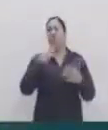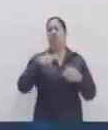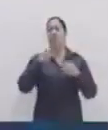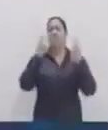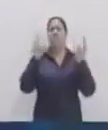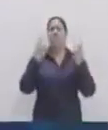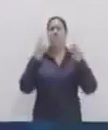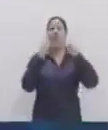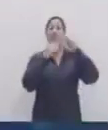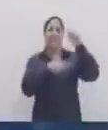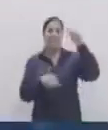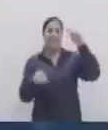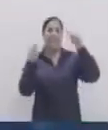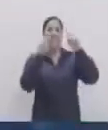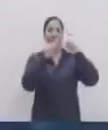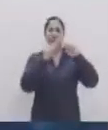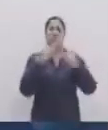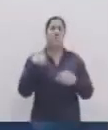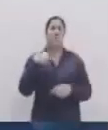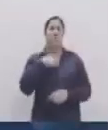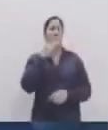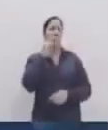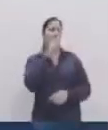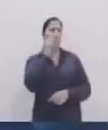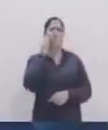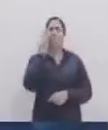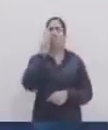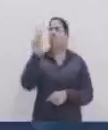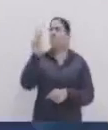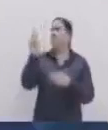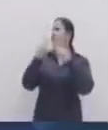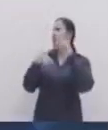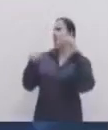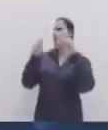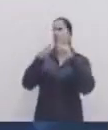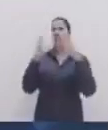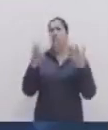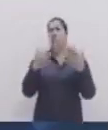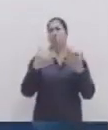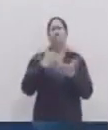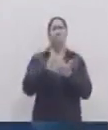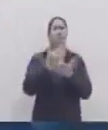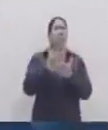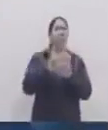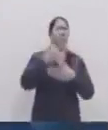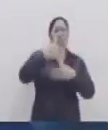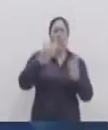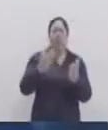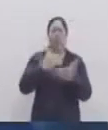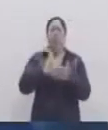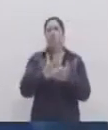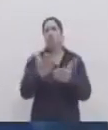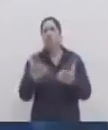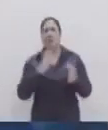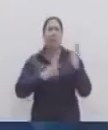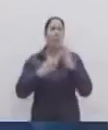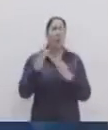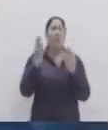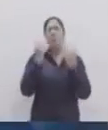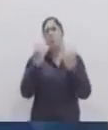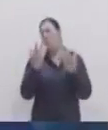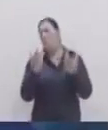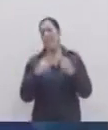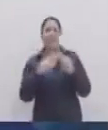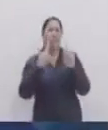círculos. Normalmente vemos círculos en diferentes lugares, desde los utensilios de la cocina, la comida, diferentes